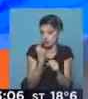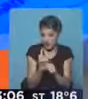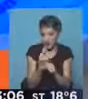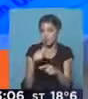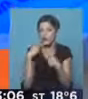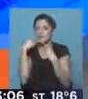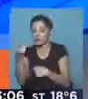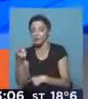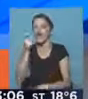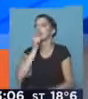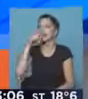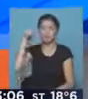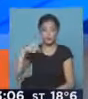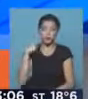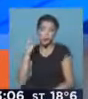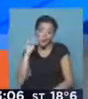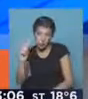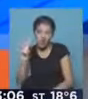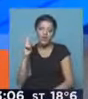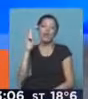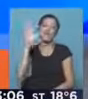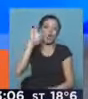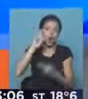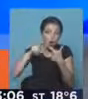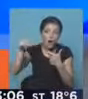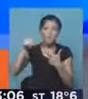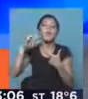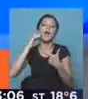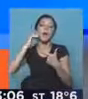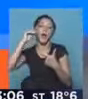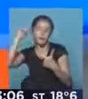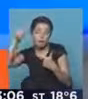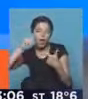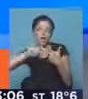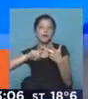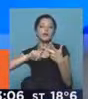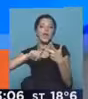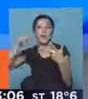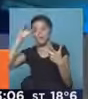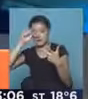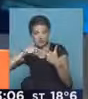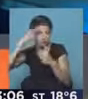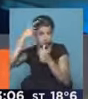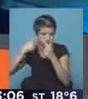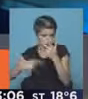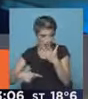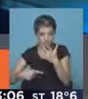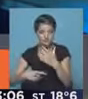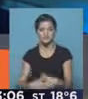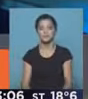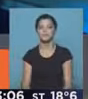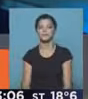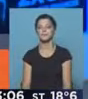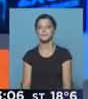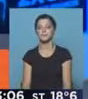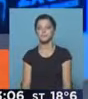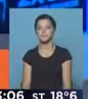Brexit en Gran Bretaña, se aplica para las decisiones sobre inmigración en Europa o para cuestiones económicas en otros lados, ¿no? Entonces me parece